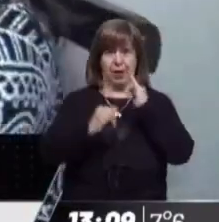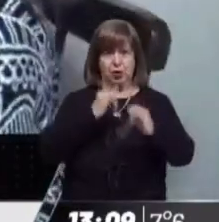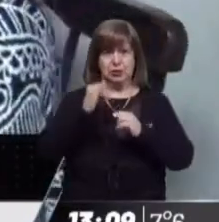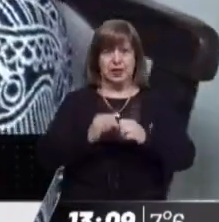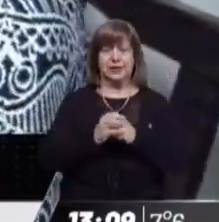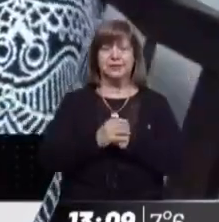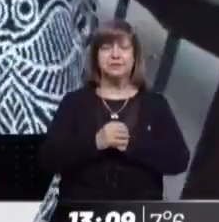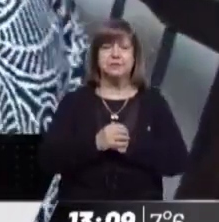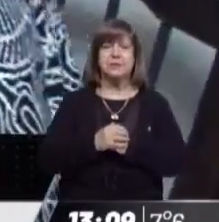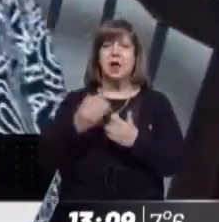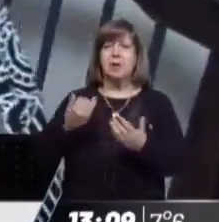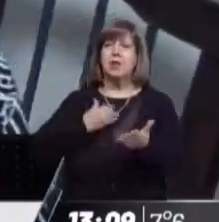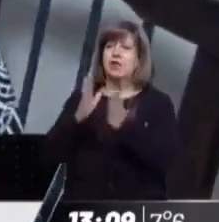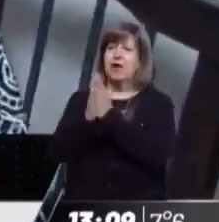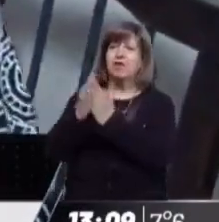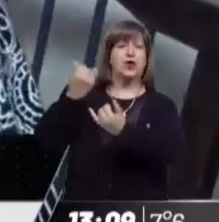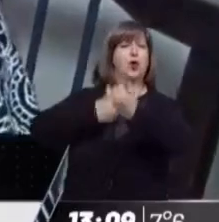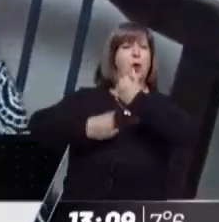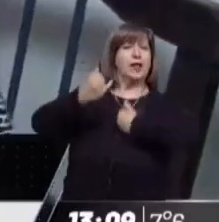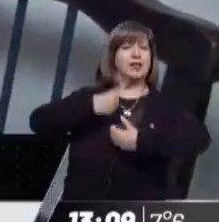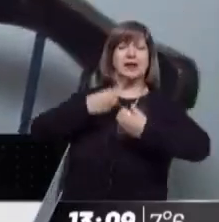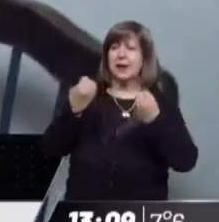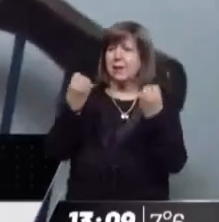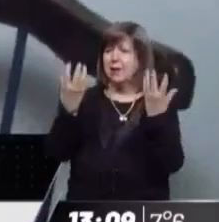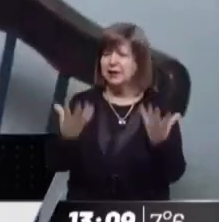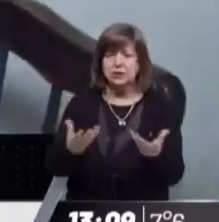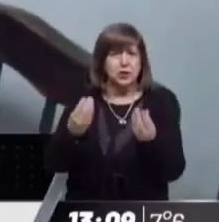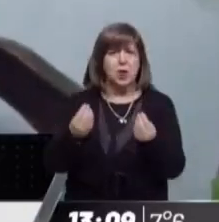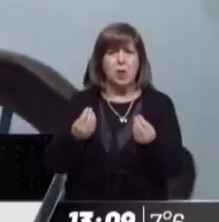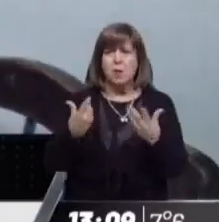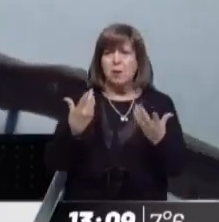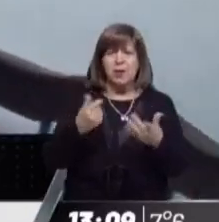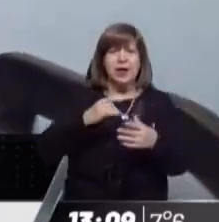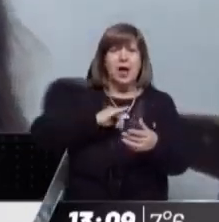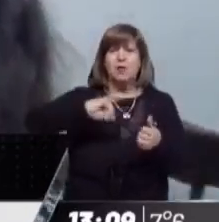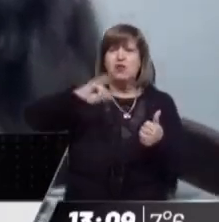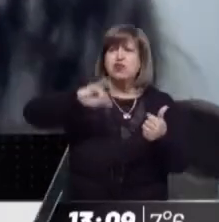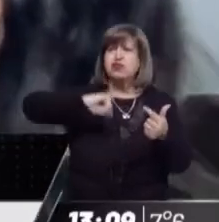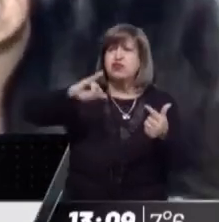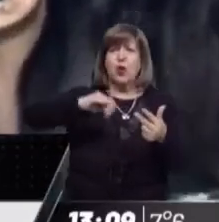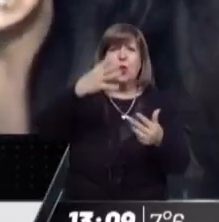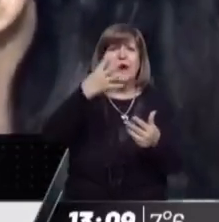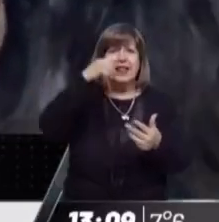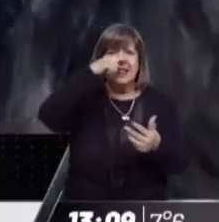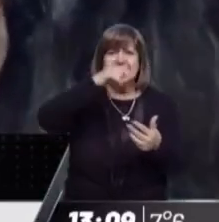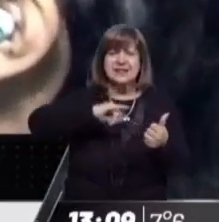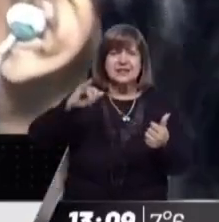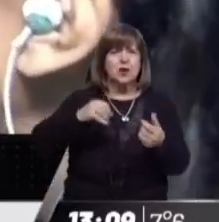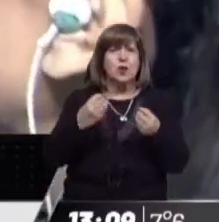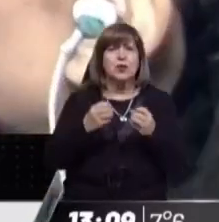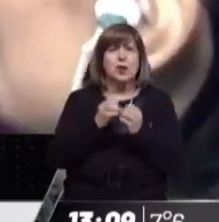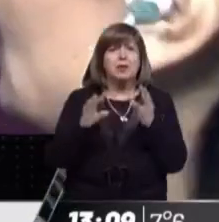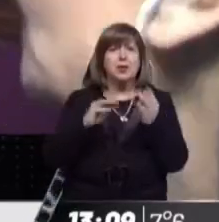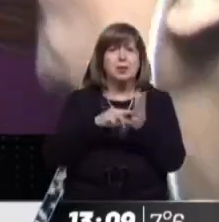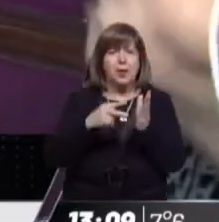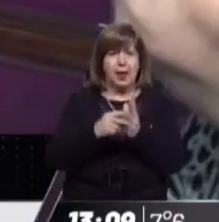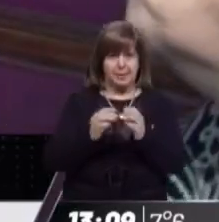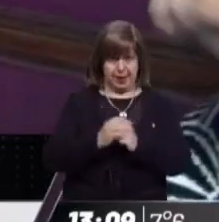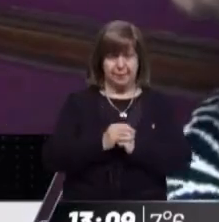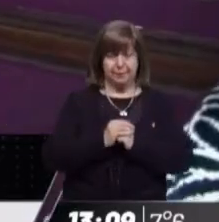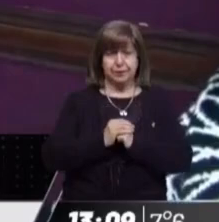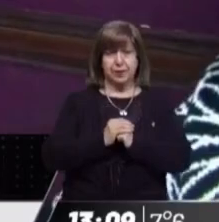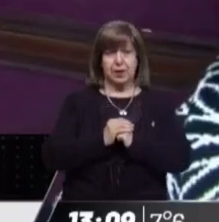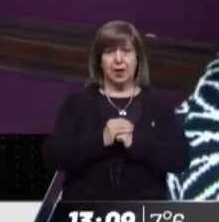tiempo contanos Qué pasó Cómo llegaste a radicar 47 denuncias Cuándo comenzó esto Esto